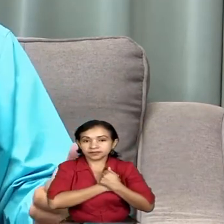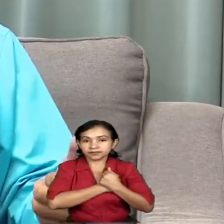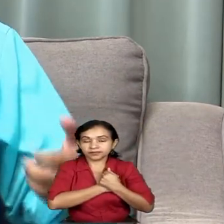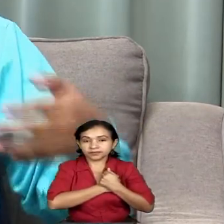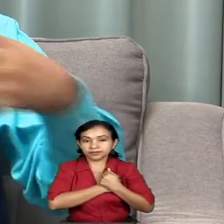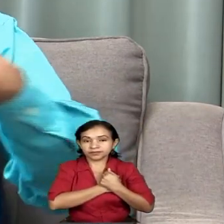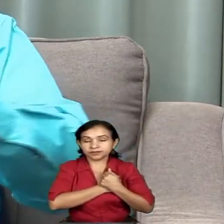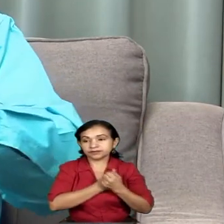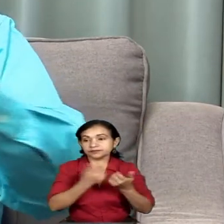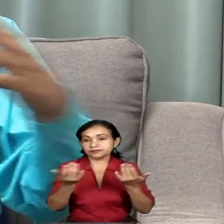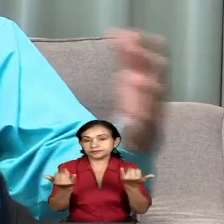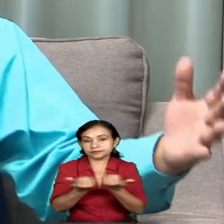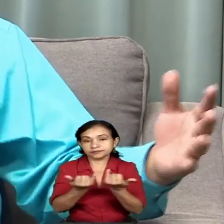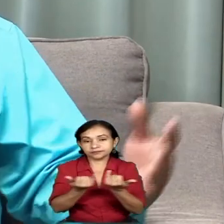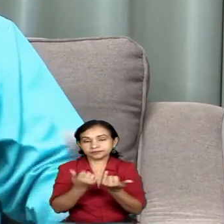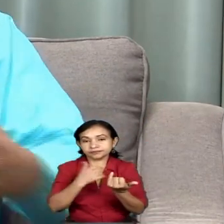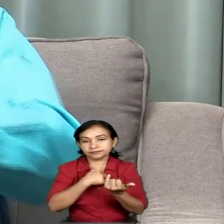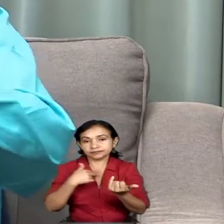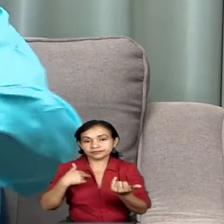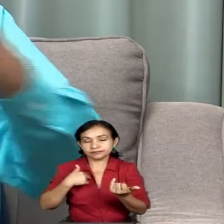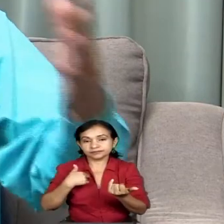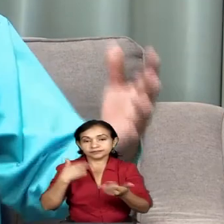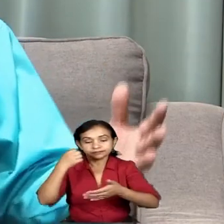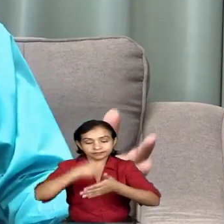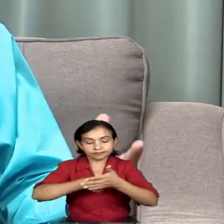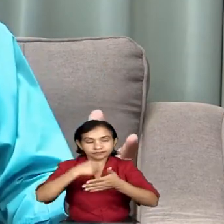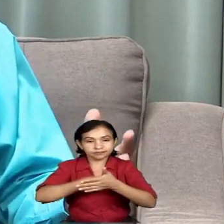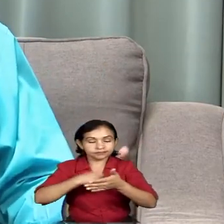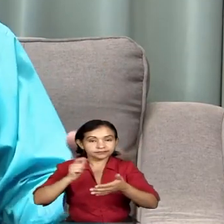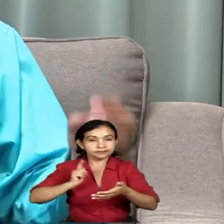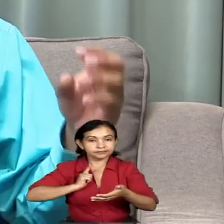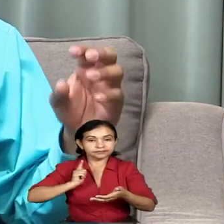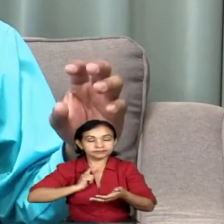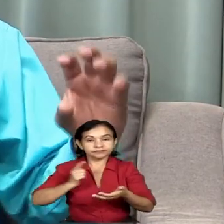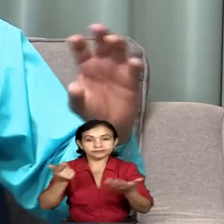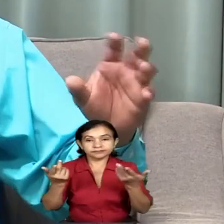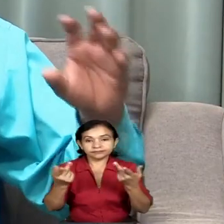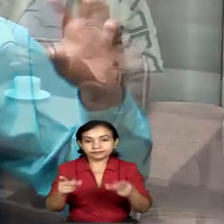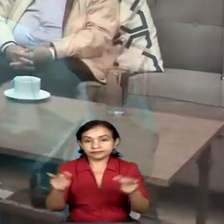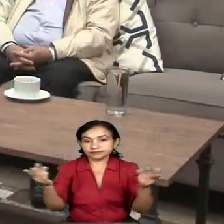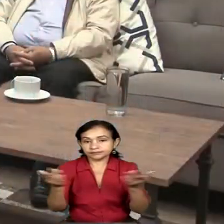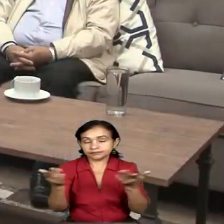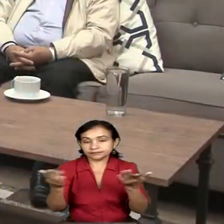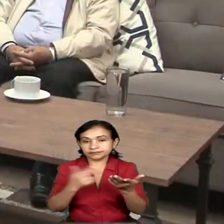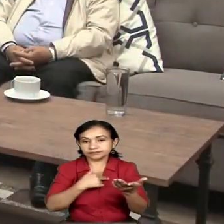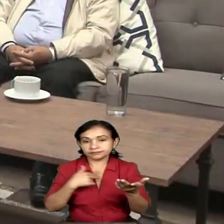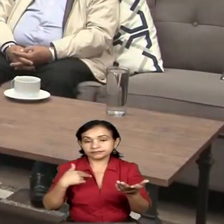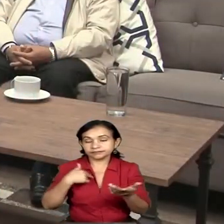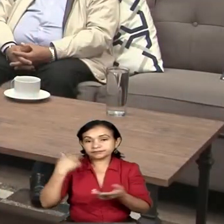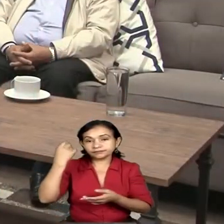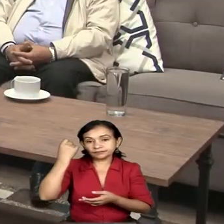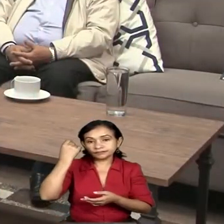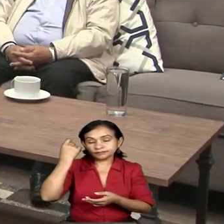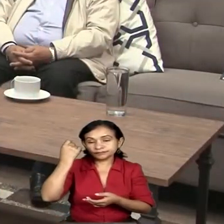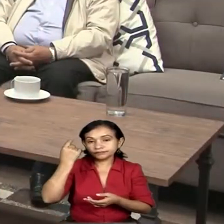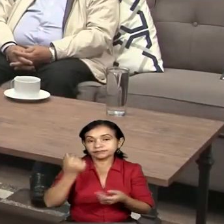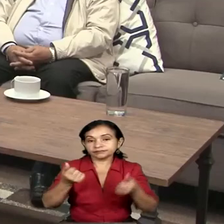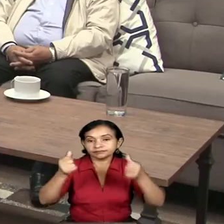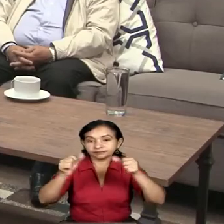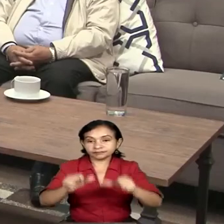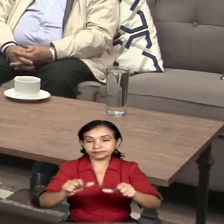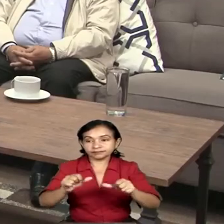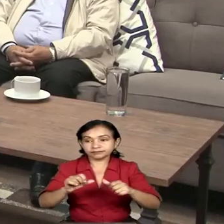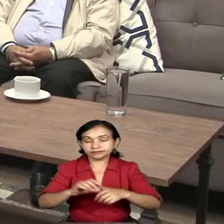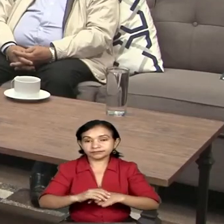traducido? Bueno, me dirá usted, bueno, hay muchos proyectos que tenemos y entiendo eso, pero ¿cómo se llega a ese entendimiento de establecerlo a través